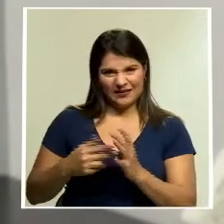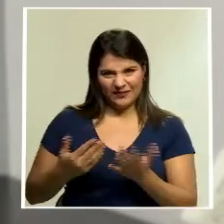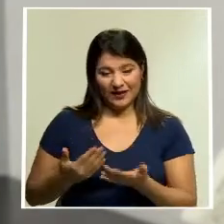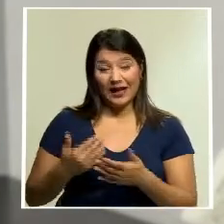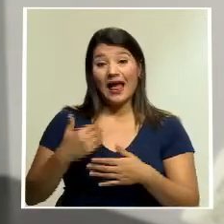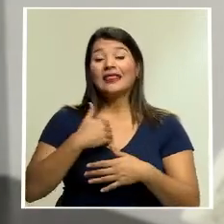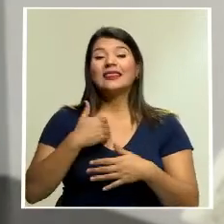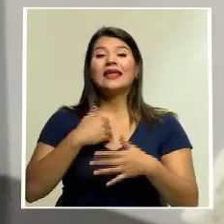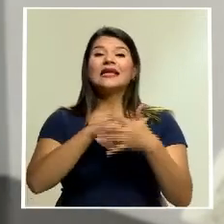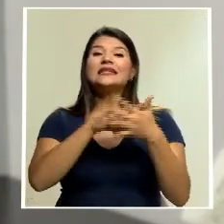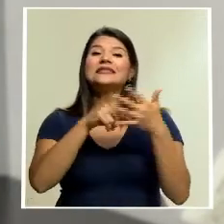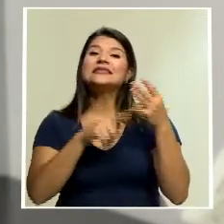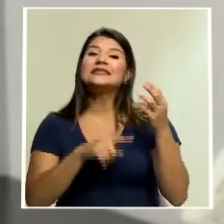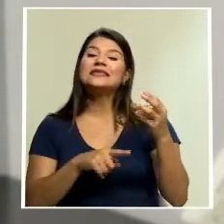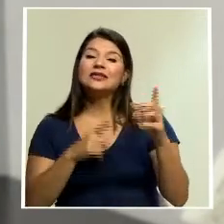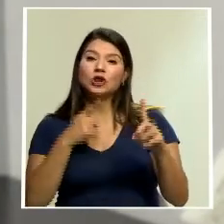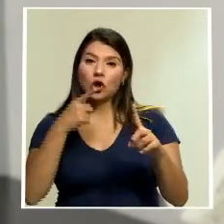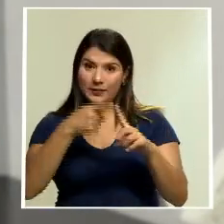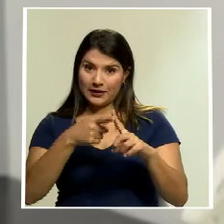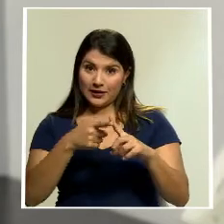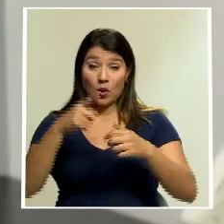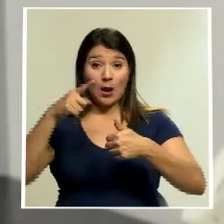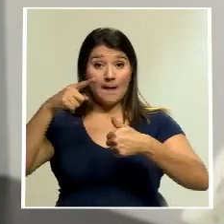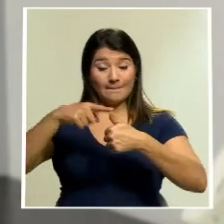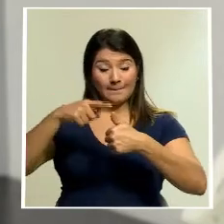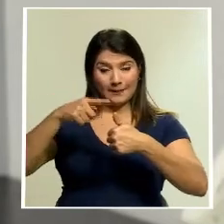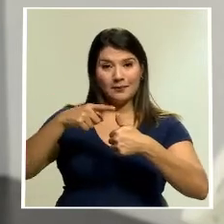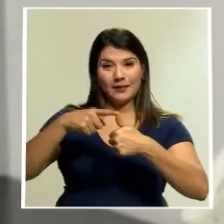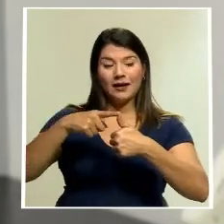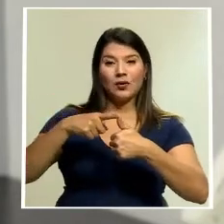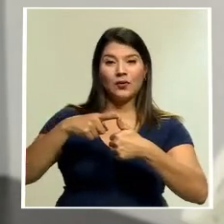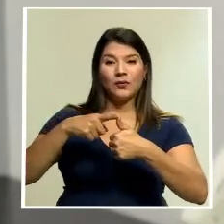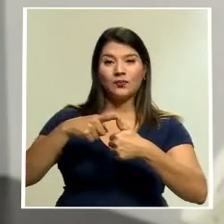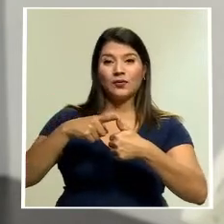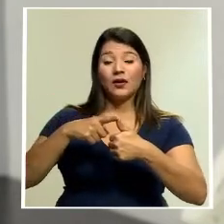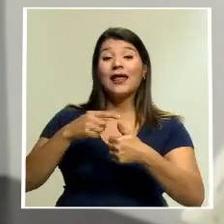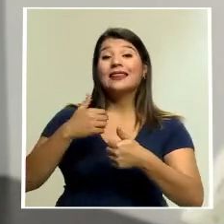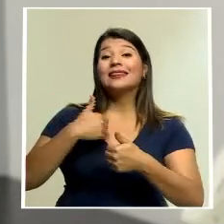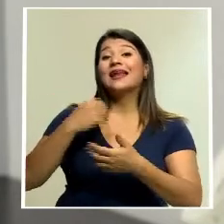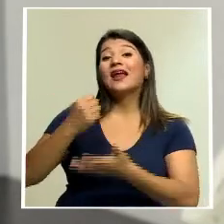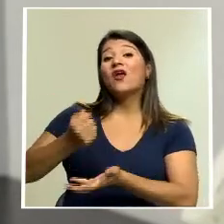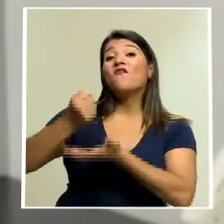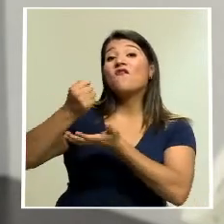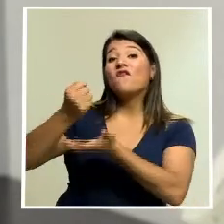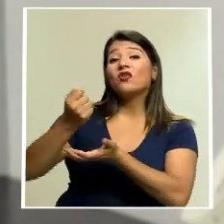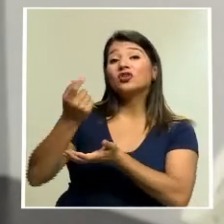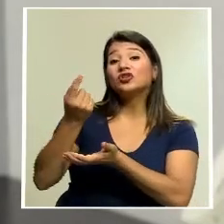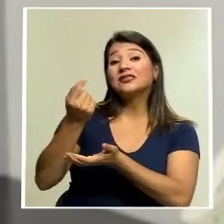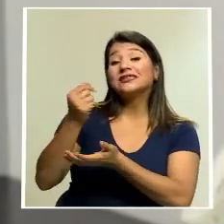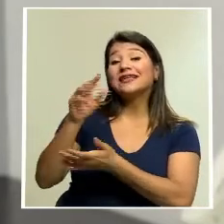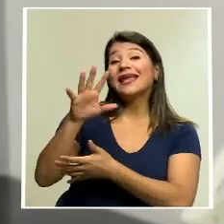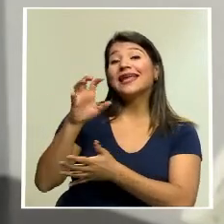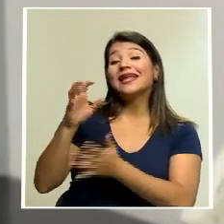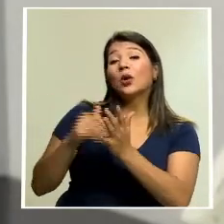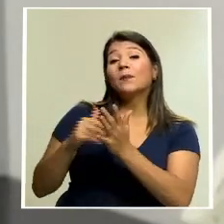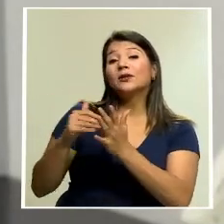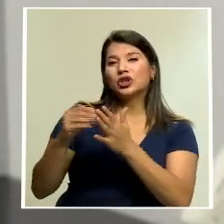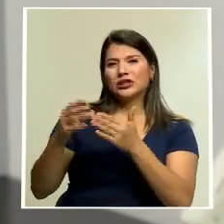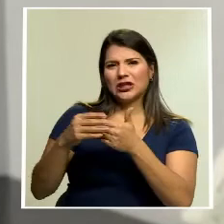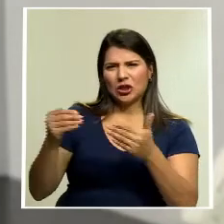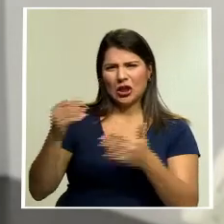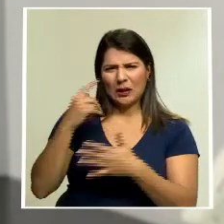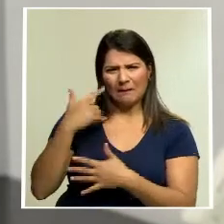6 postulados. El primero de ellos es un fondo de $500 millones